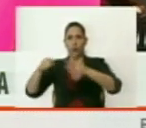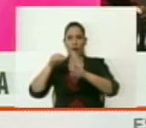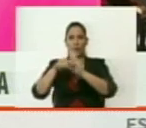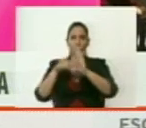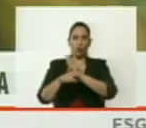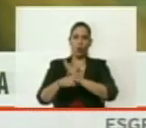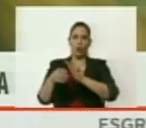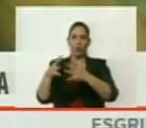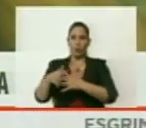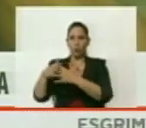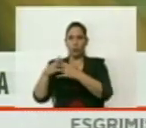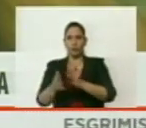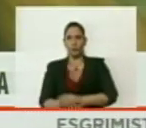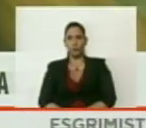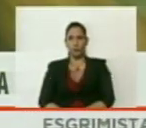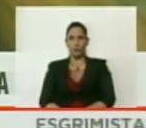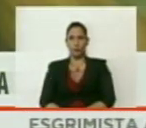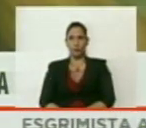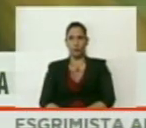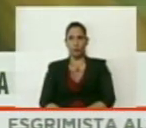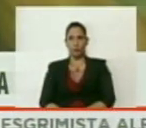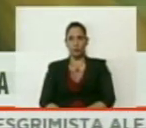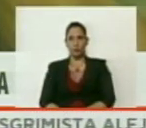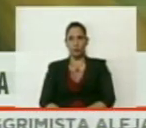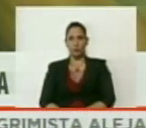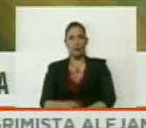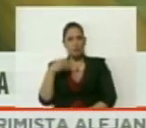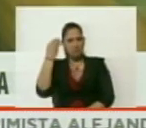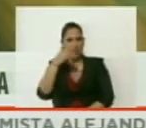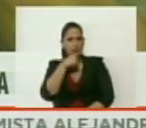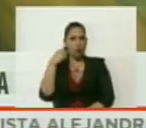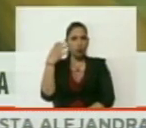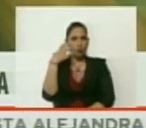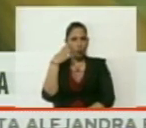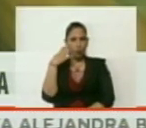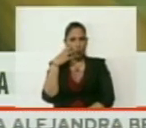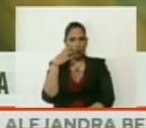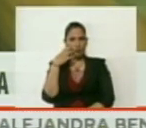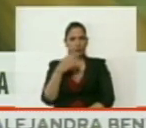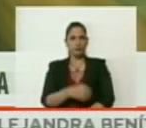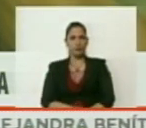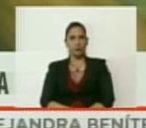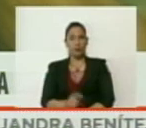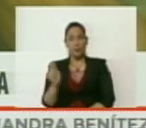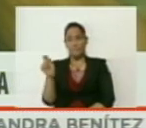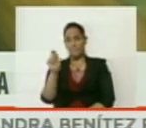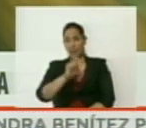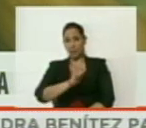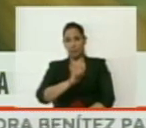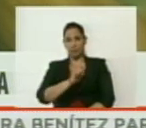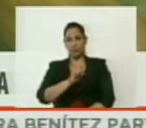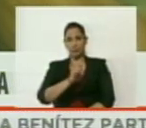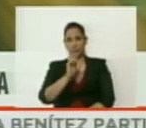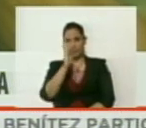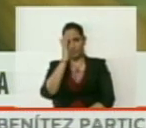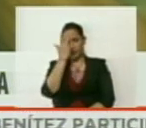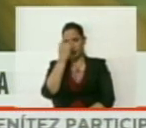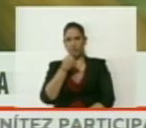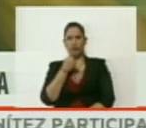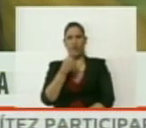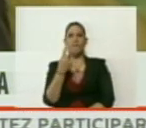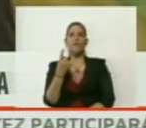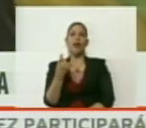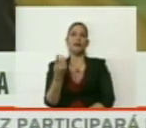Unidos. Gracias. Mira, creo que Iván Duque en el mes de febrero dijo que